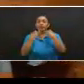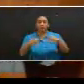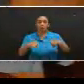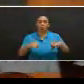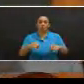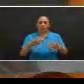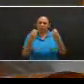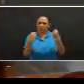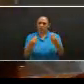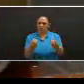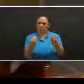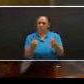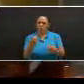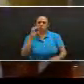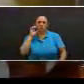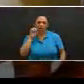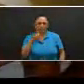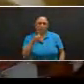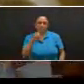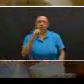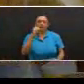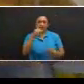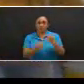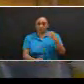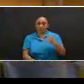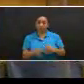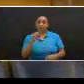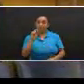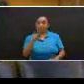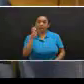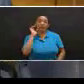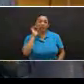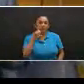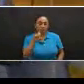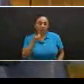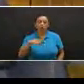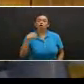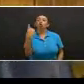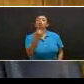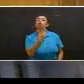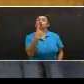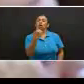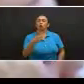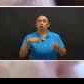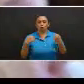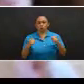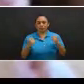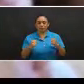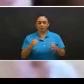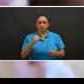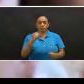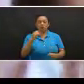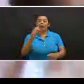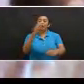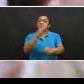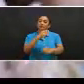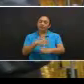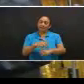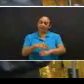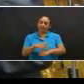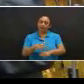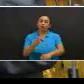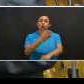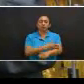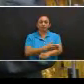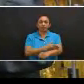que tanto estaba engañando, termina él engañado. Mire, todo lo que hacemos, tarde o temprano, vamos a